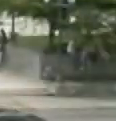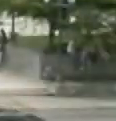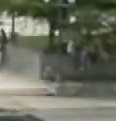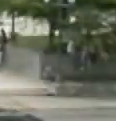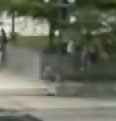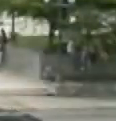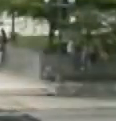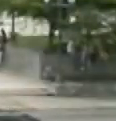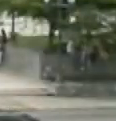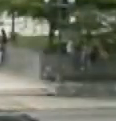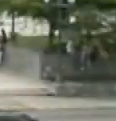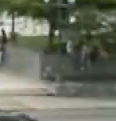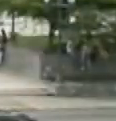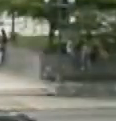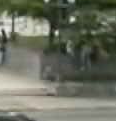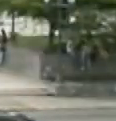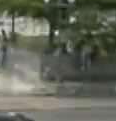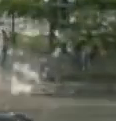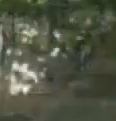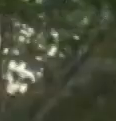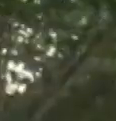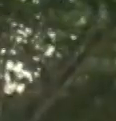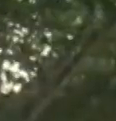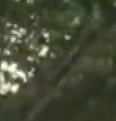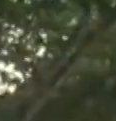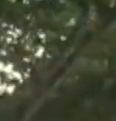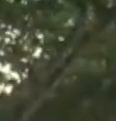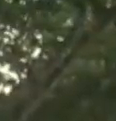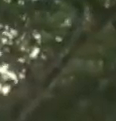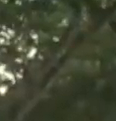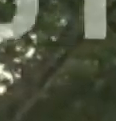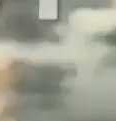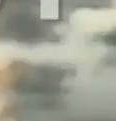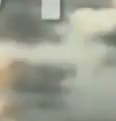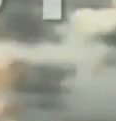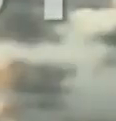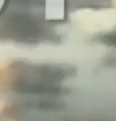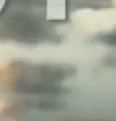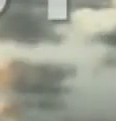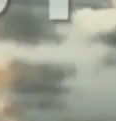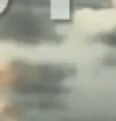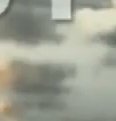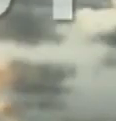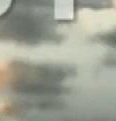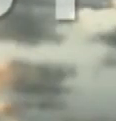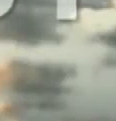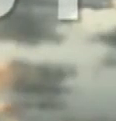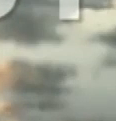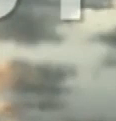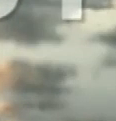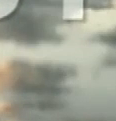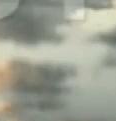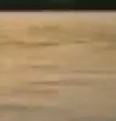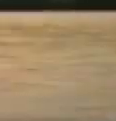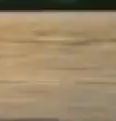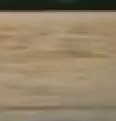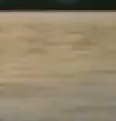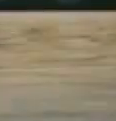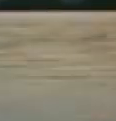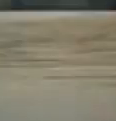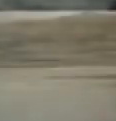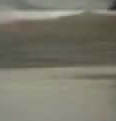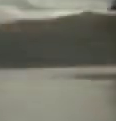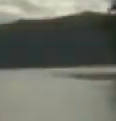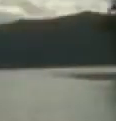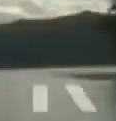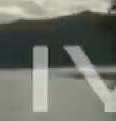de la patria nicolás maduro quien continúa realizando su recorrido por todos los estados